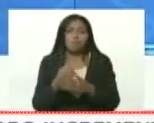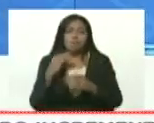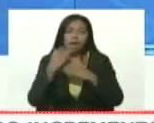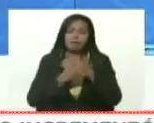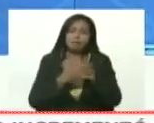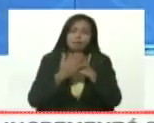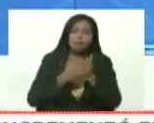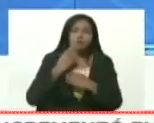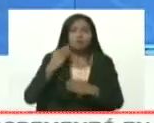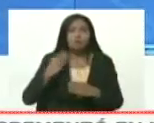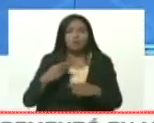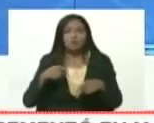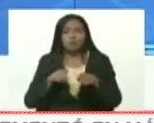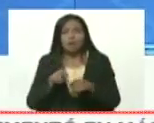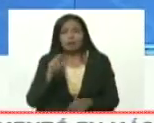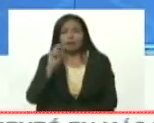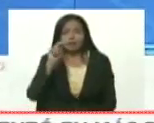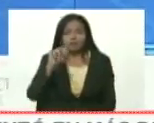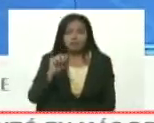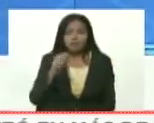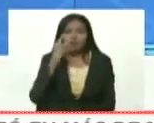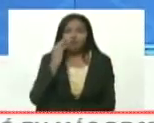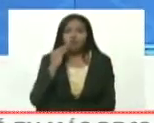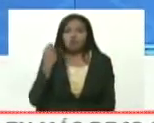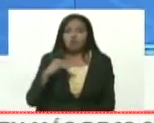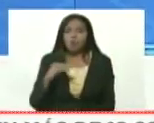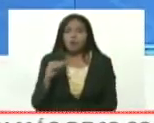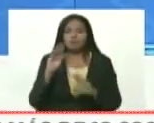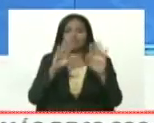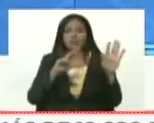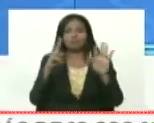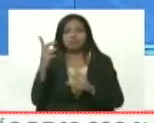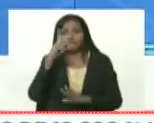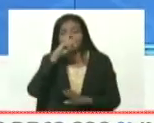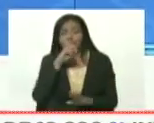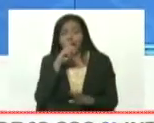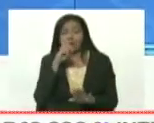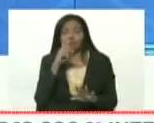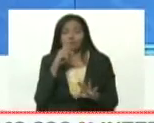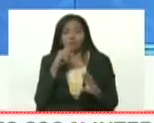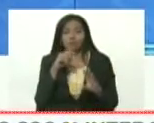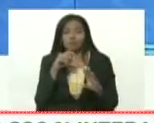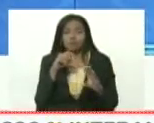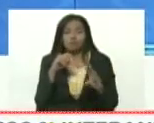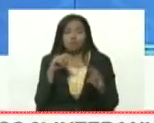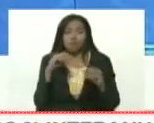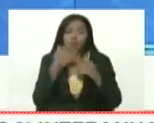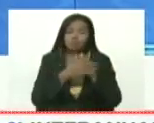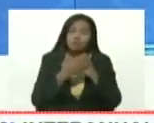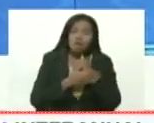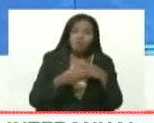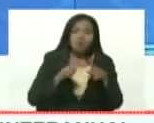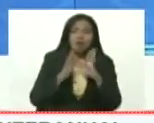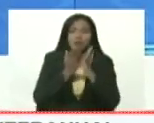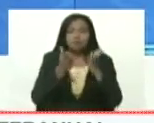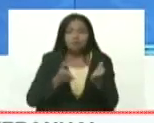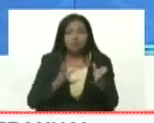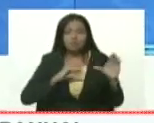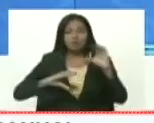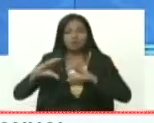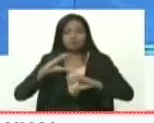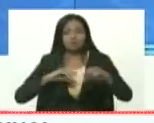nuestros jóvenes, como Rancés de 17 años, estimulando el estudio de las